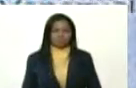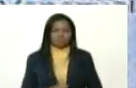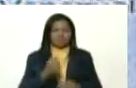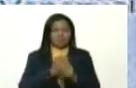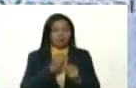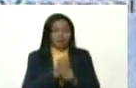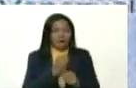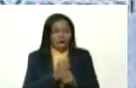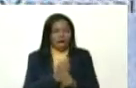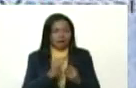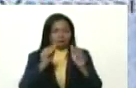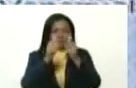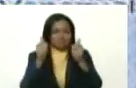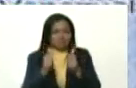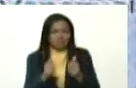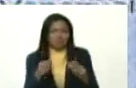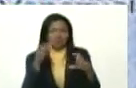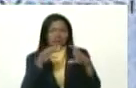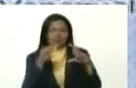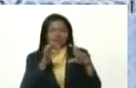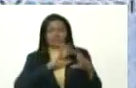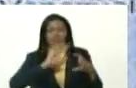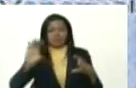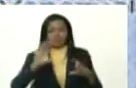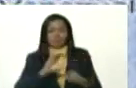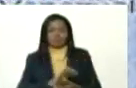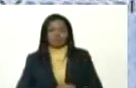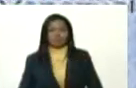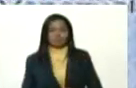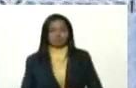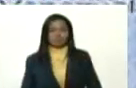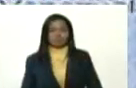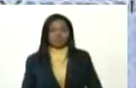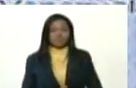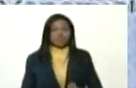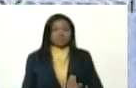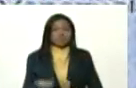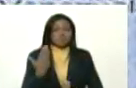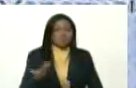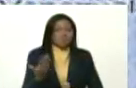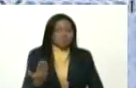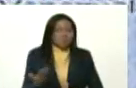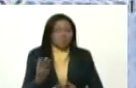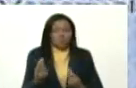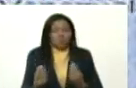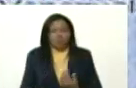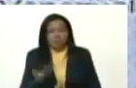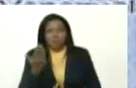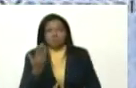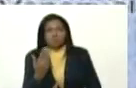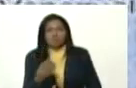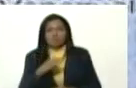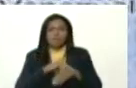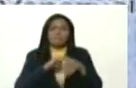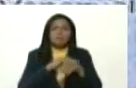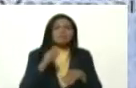Trabajar con el sistema de carnet de la patria. Muy importante. ¿Dónde está la ministra de la mujer?